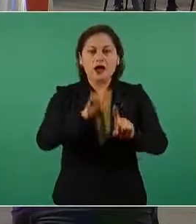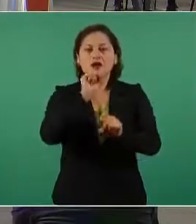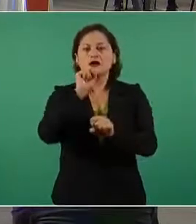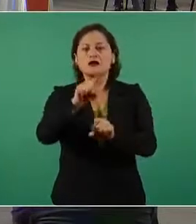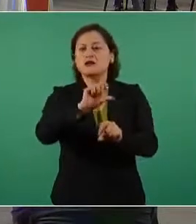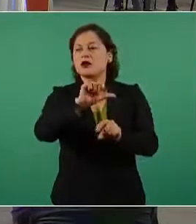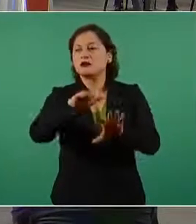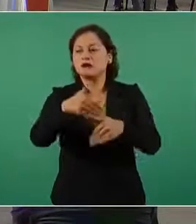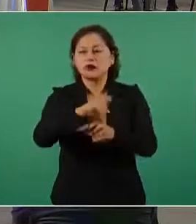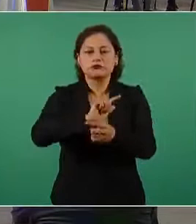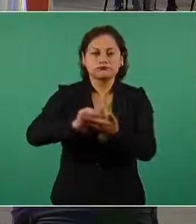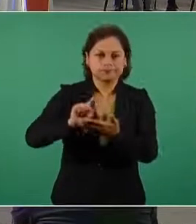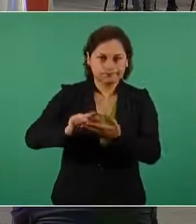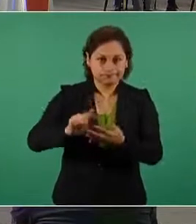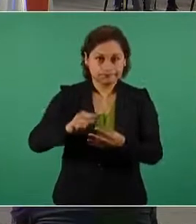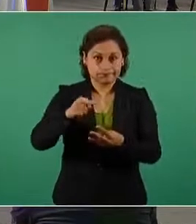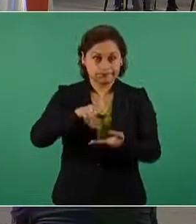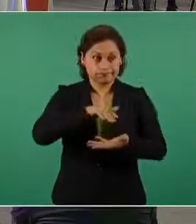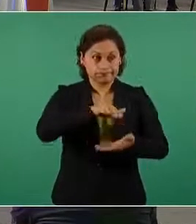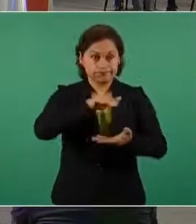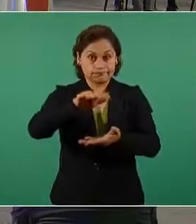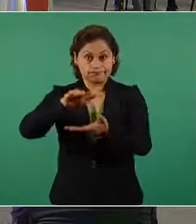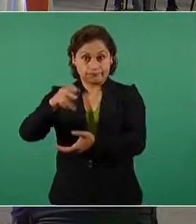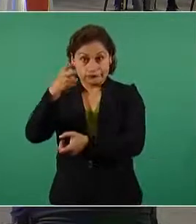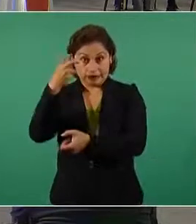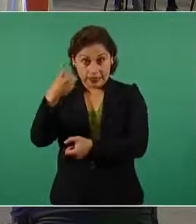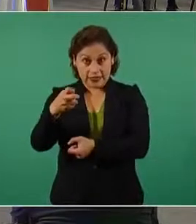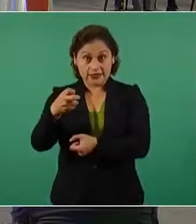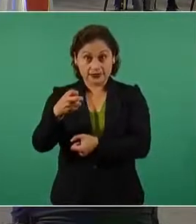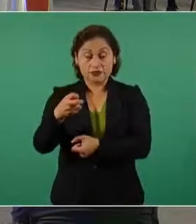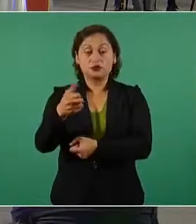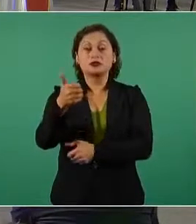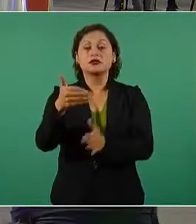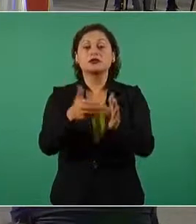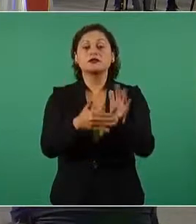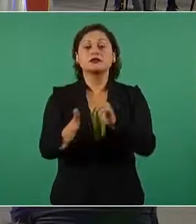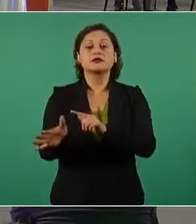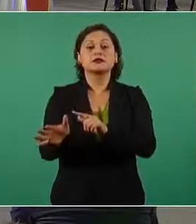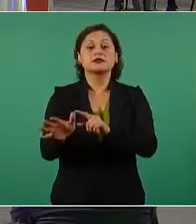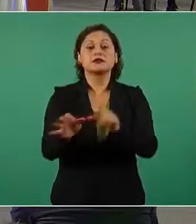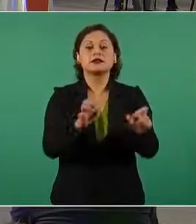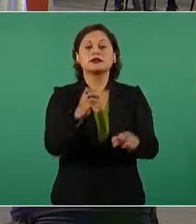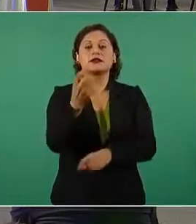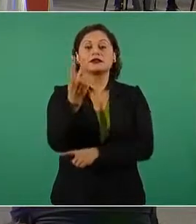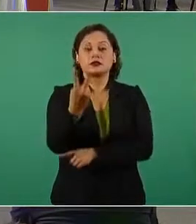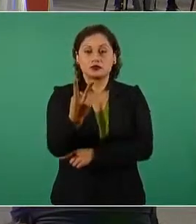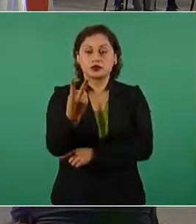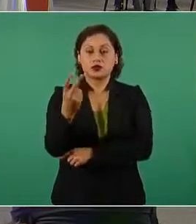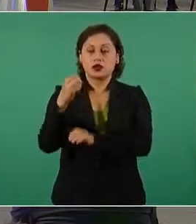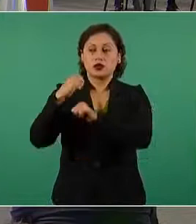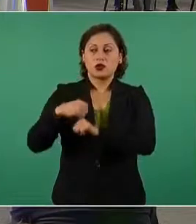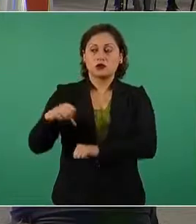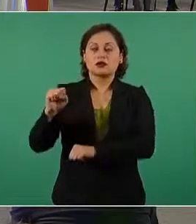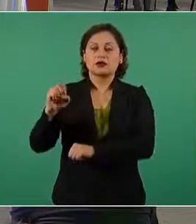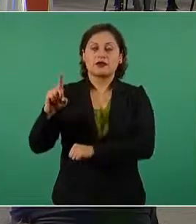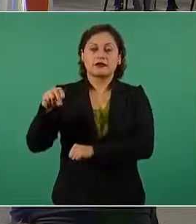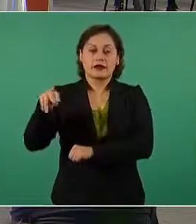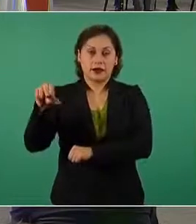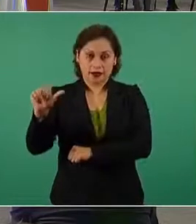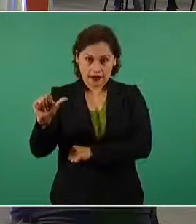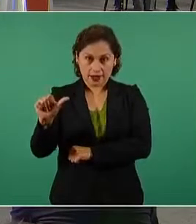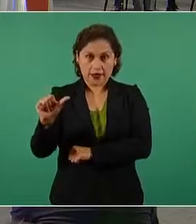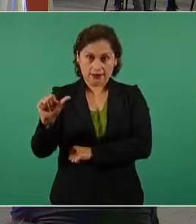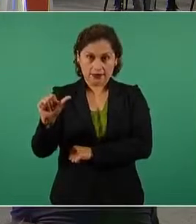13.732 paquetes fueron distribuidos, 6.702 por la Secretaría de la Defensa Nacional en las